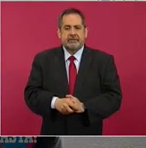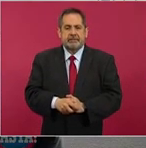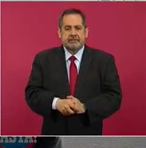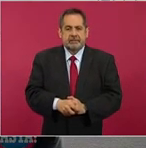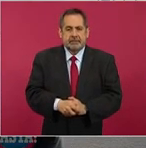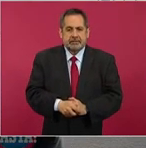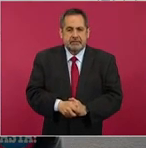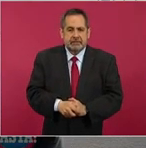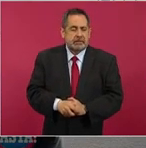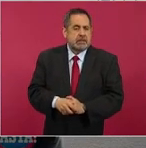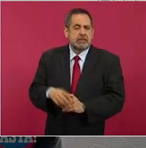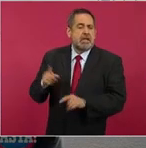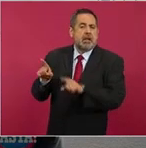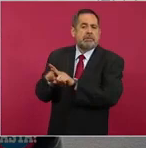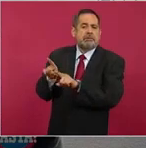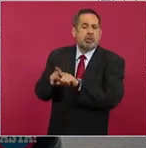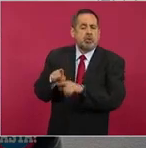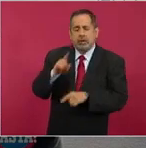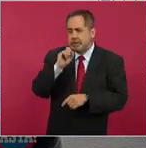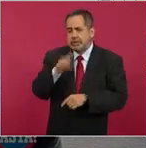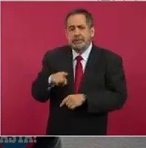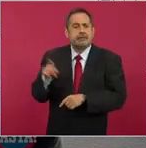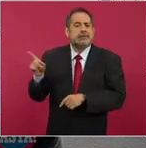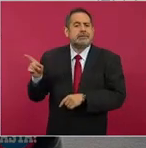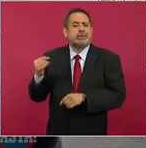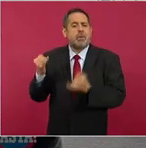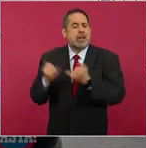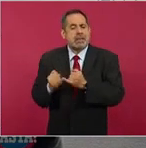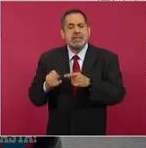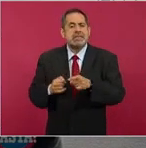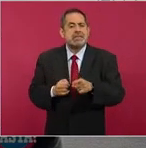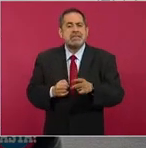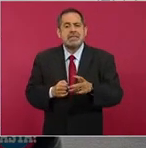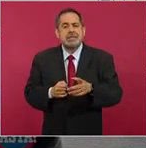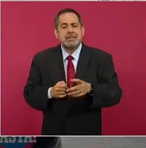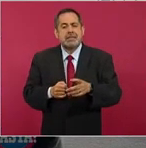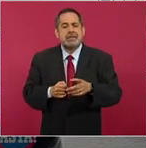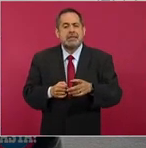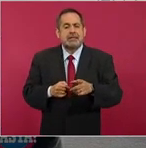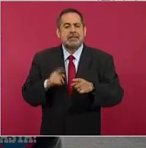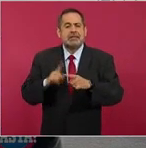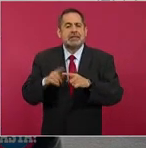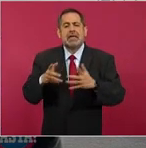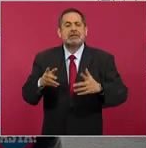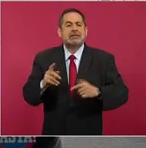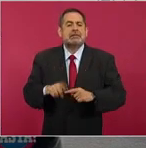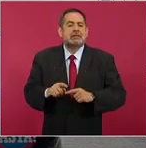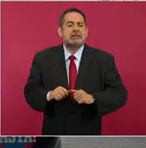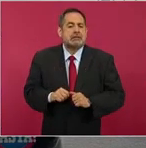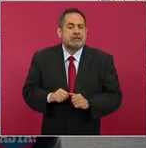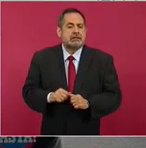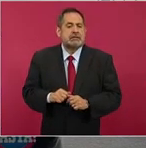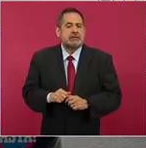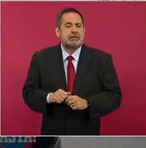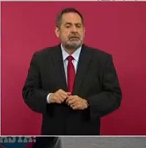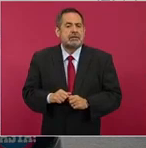Eso es lo mismo, esta es la que hacen de todos los